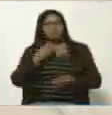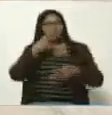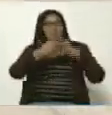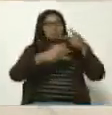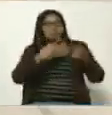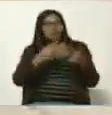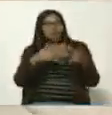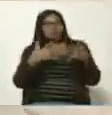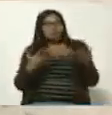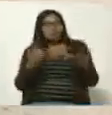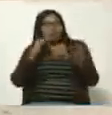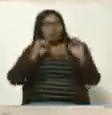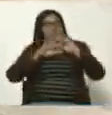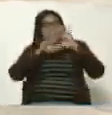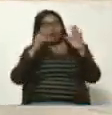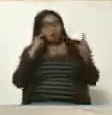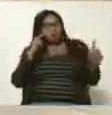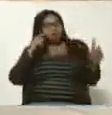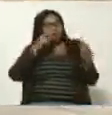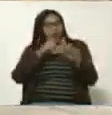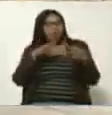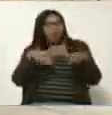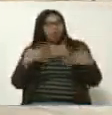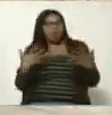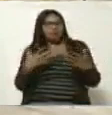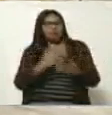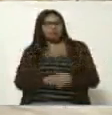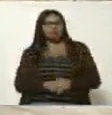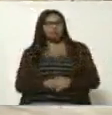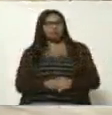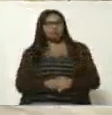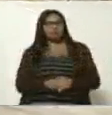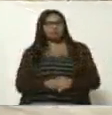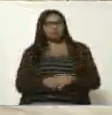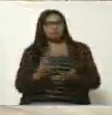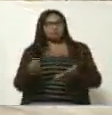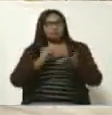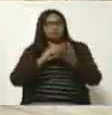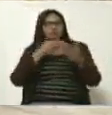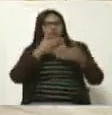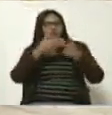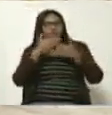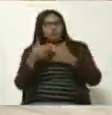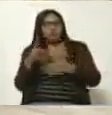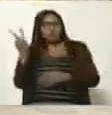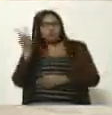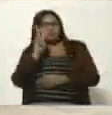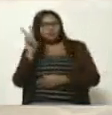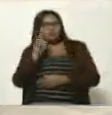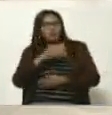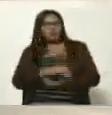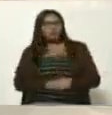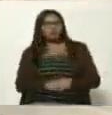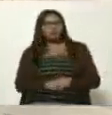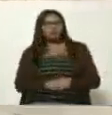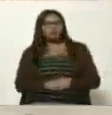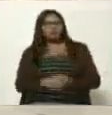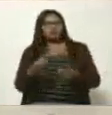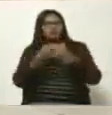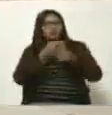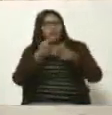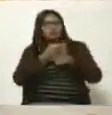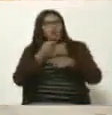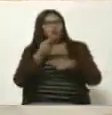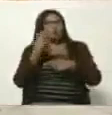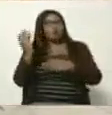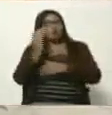que obviamente obedece a el restablecimiento de las relaciones con Venezuela. El gobierno colombiano ha reconocido